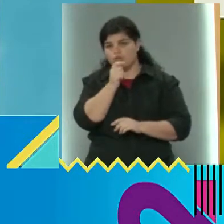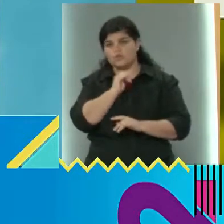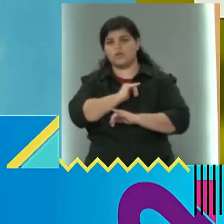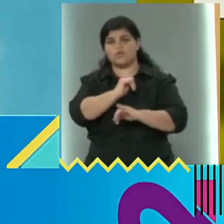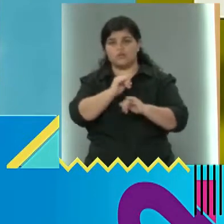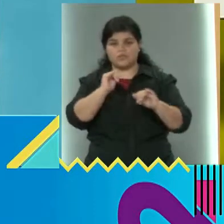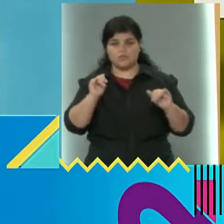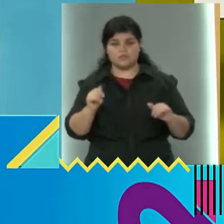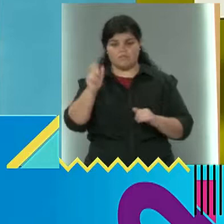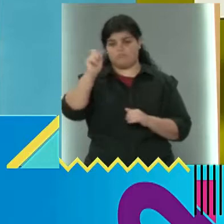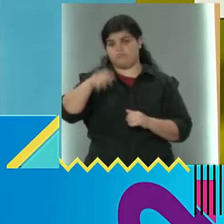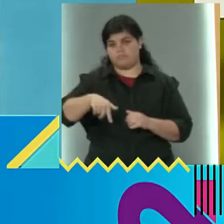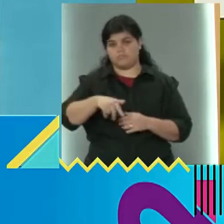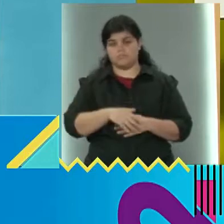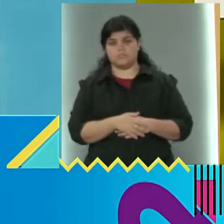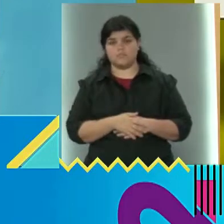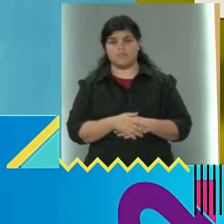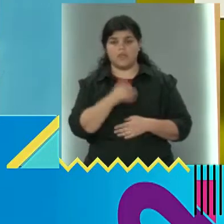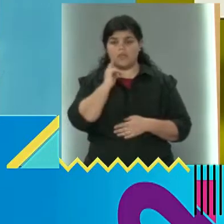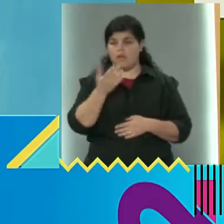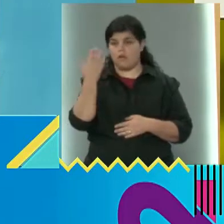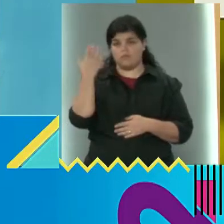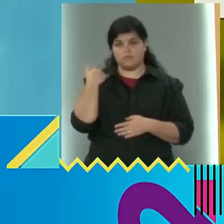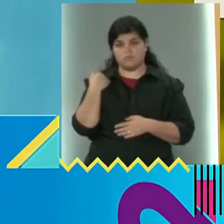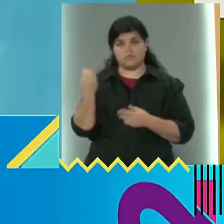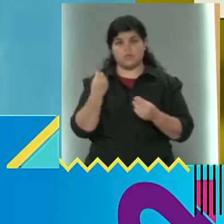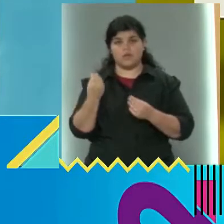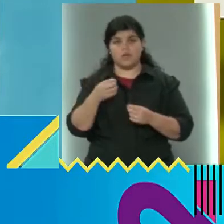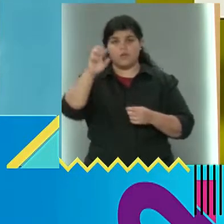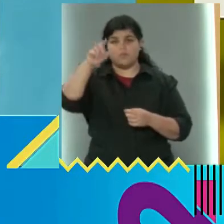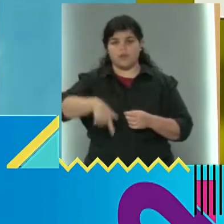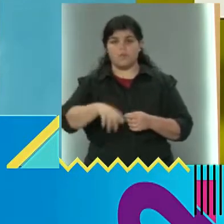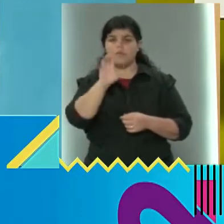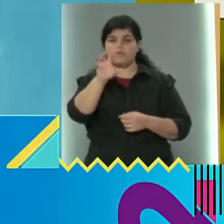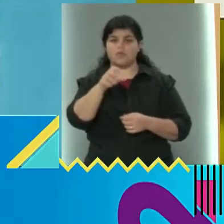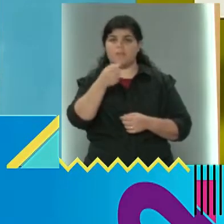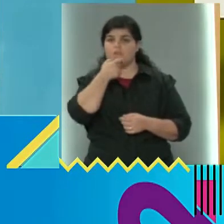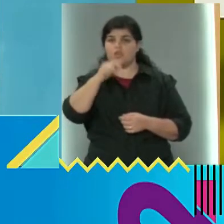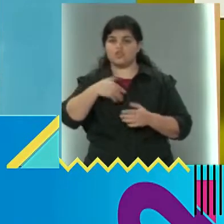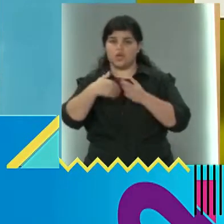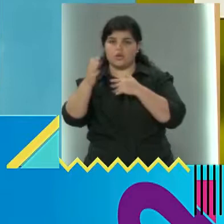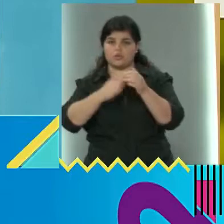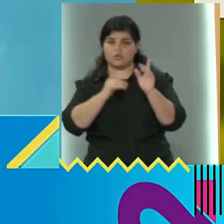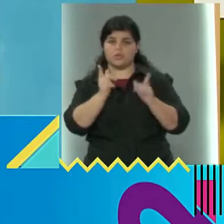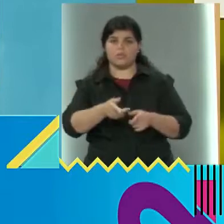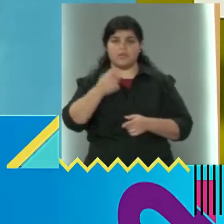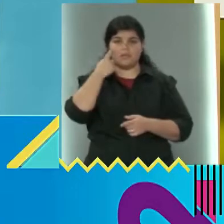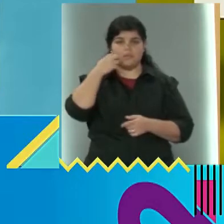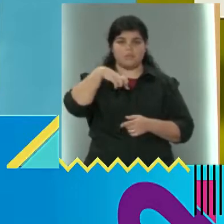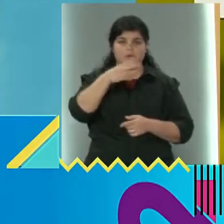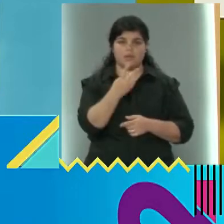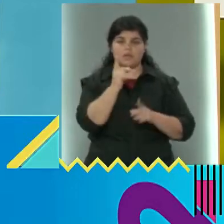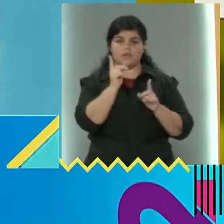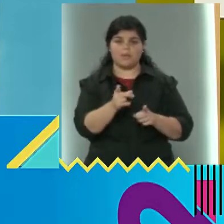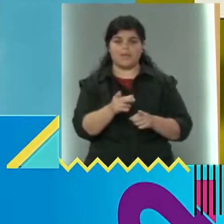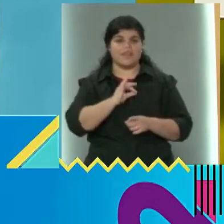noticias de actualidad, ¿sí? De los últimos días que tienen que ver con un plan provincial, Mendoza Construye, con el IPB y esto de, bueno, saldar